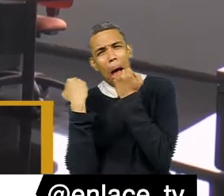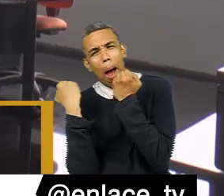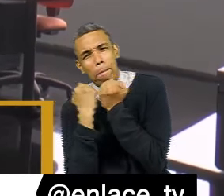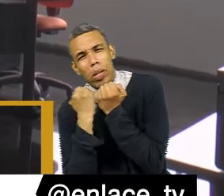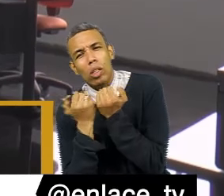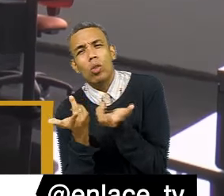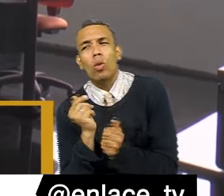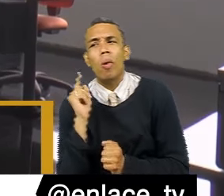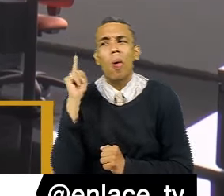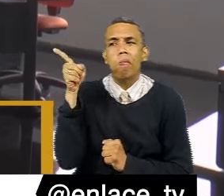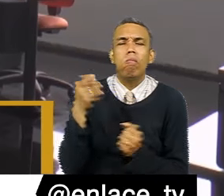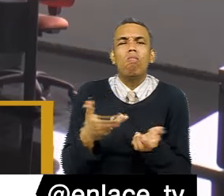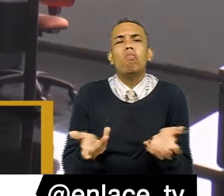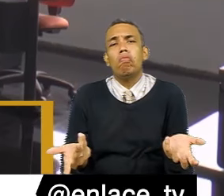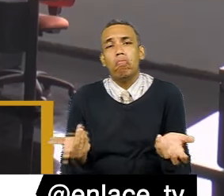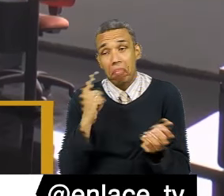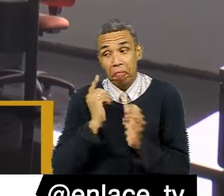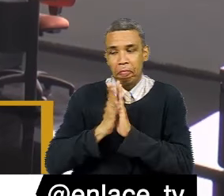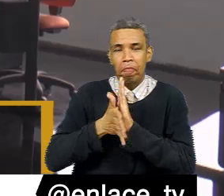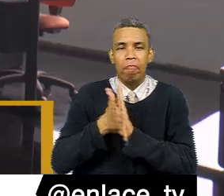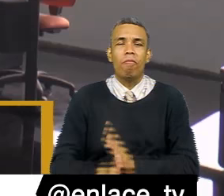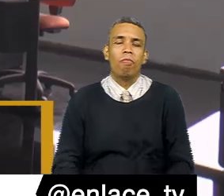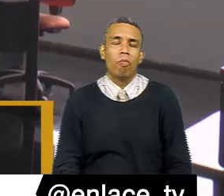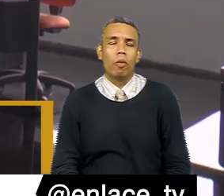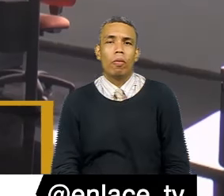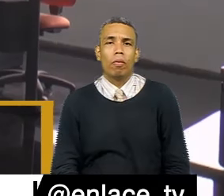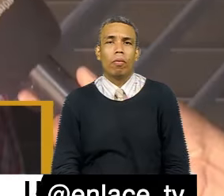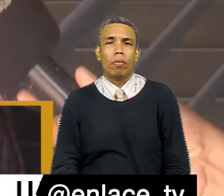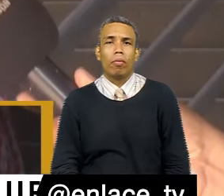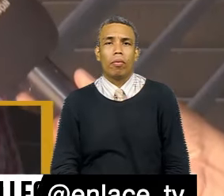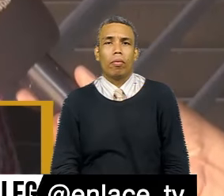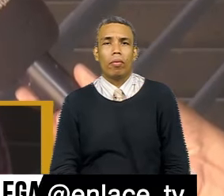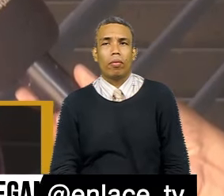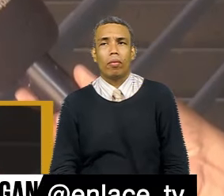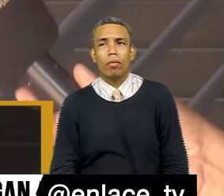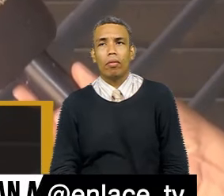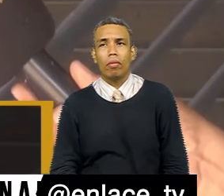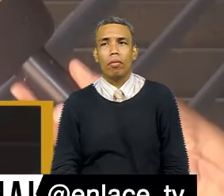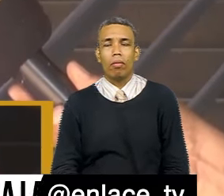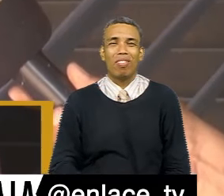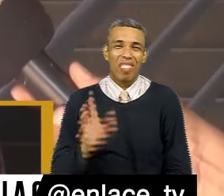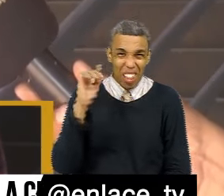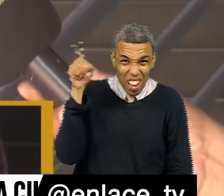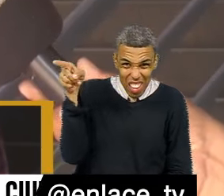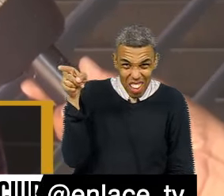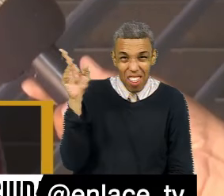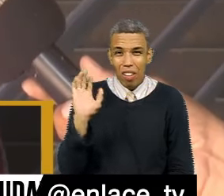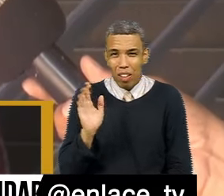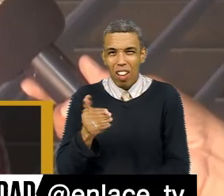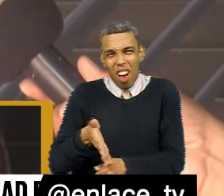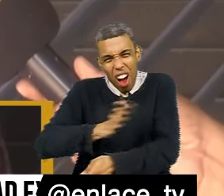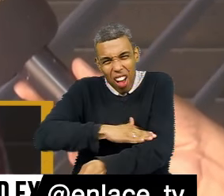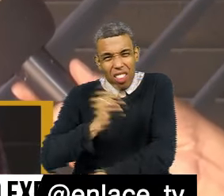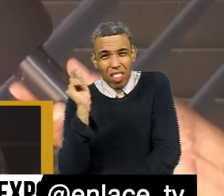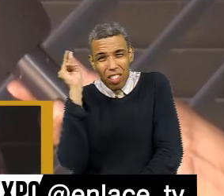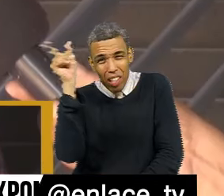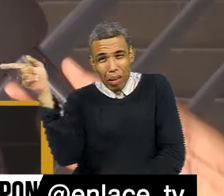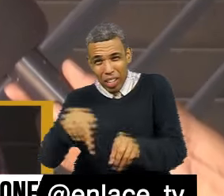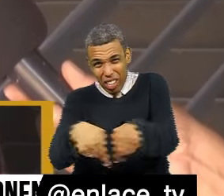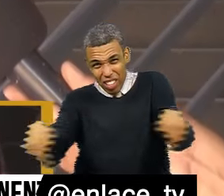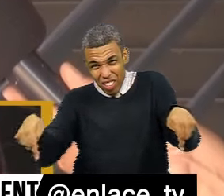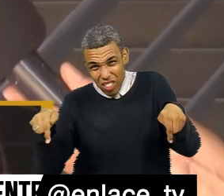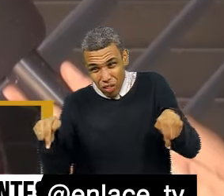ser habilitadas para sede de diferentes ligas deportivas. Ahí vamos a ver si nosotros hacemos una recuperación de esos escenarios deportivos allá,